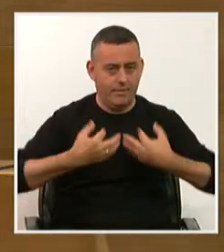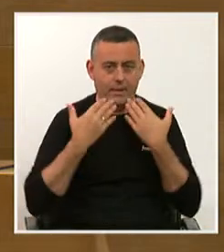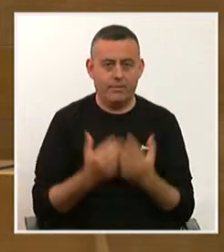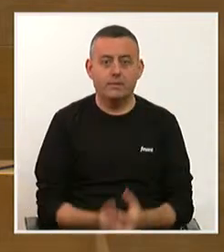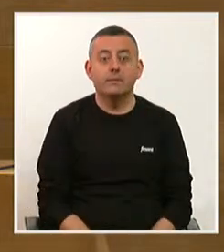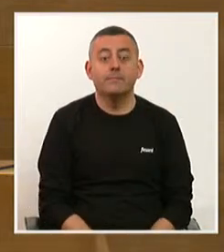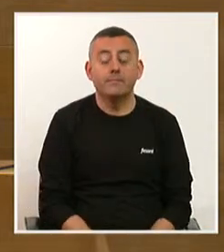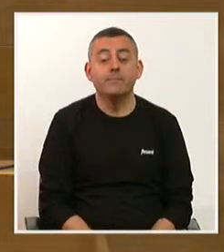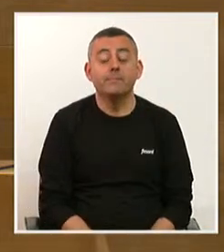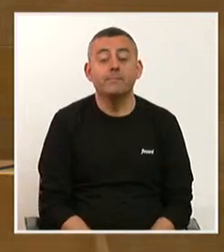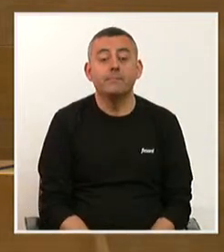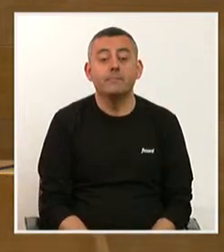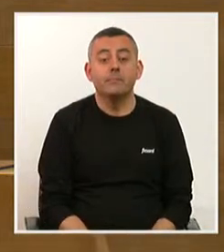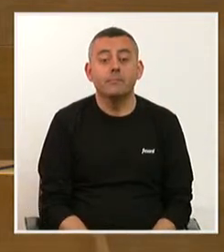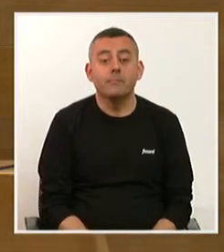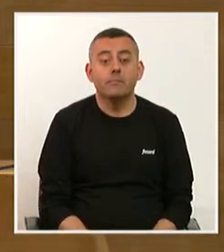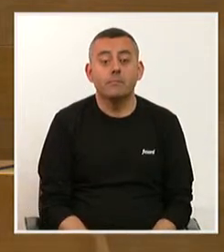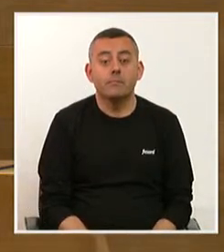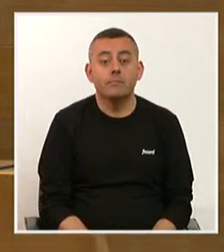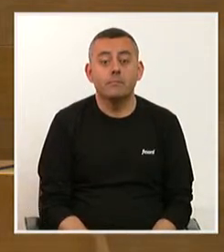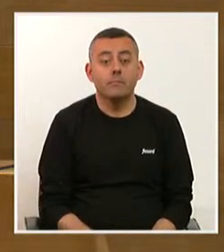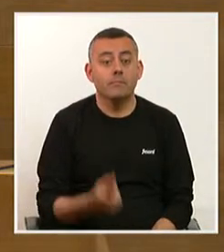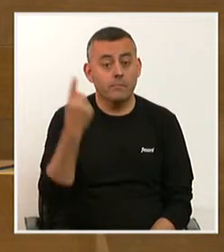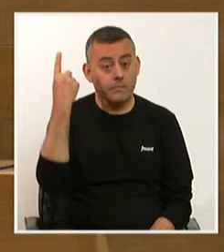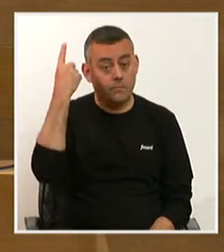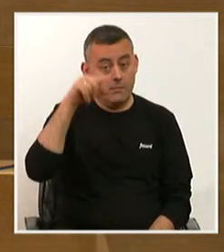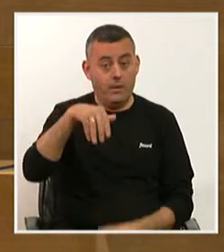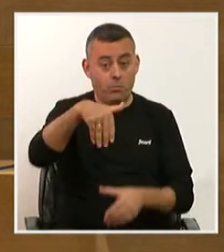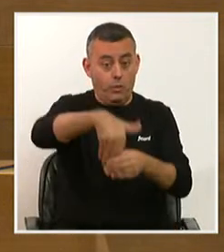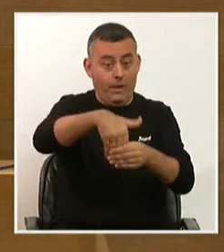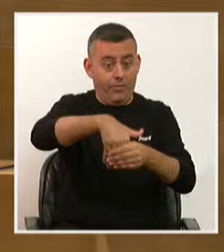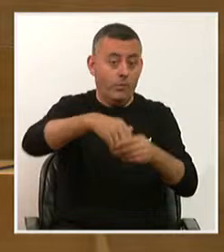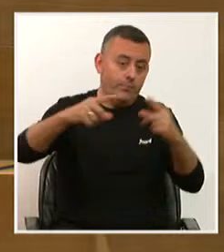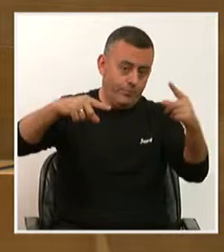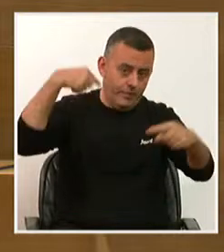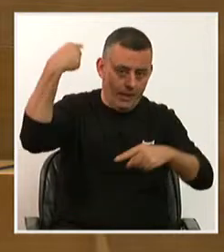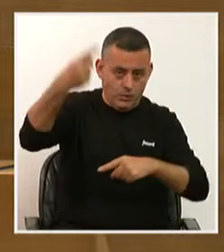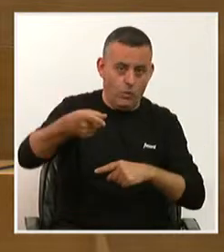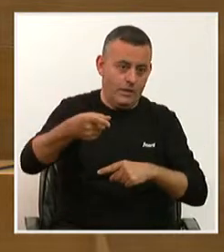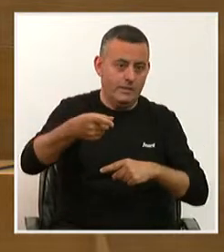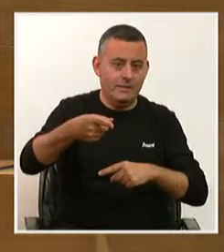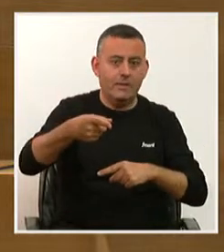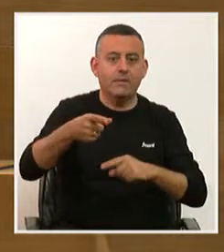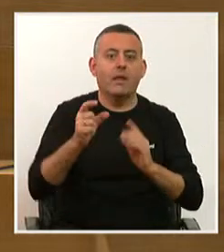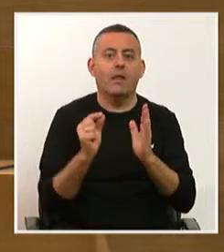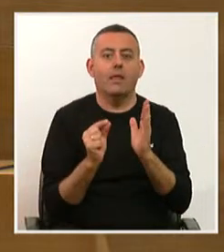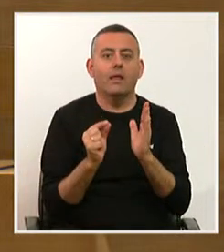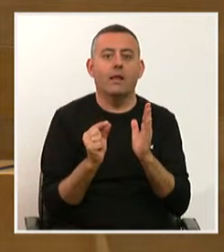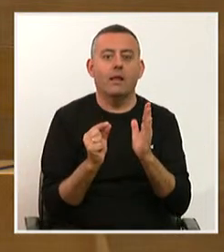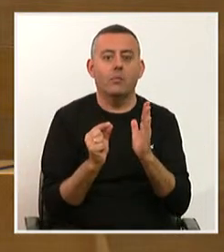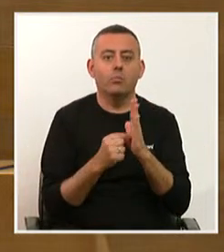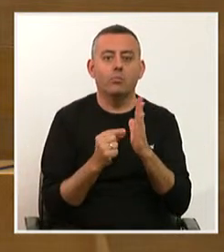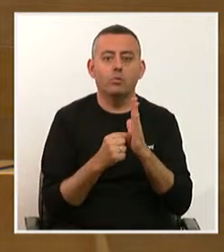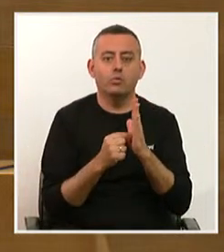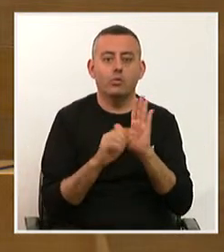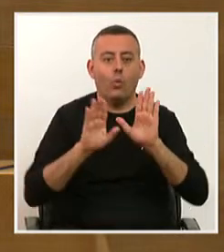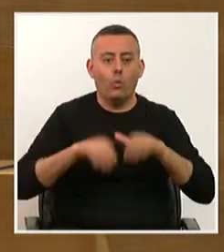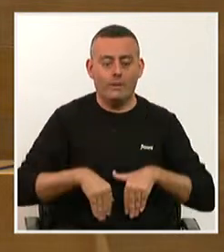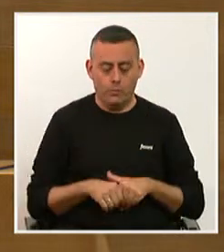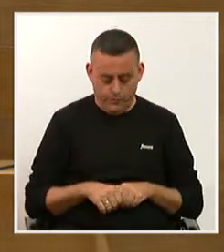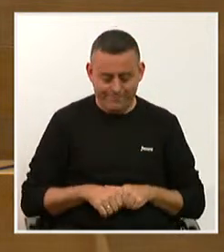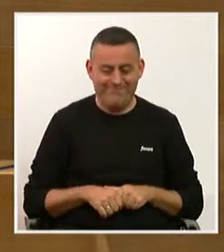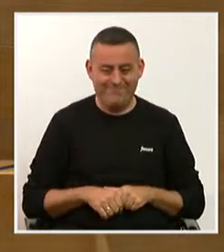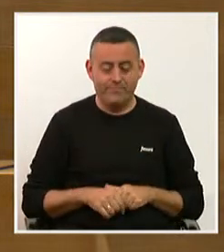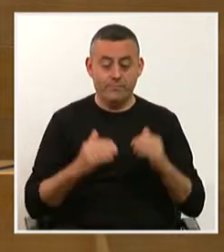Se y el resto de puntos la votación tendrá lugar después de la sustanciación del último punto del pleno pasamos al